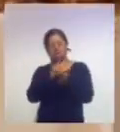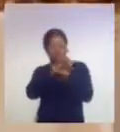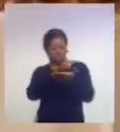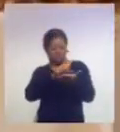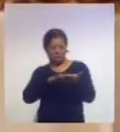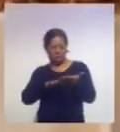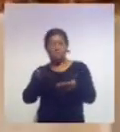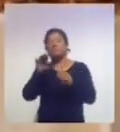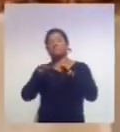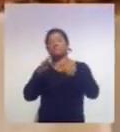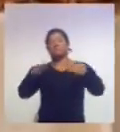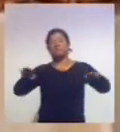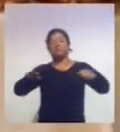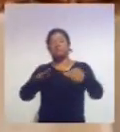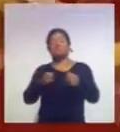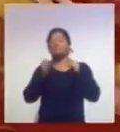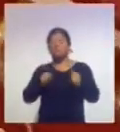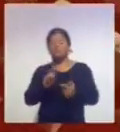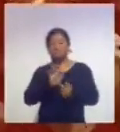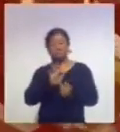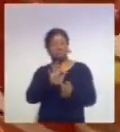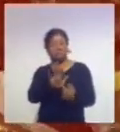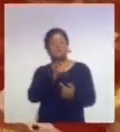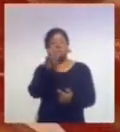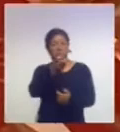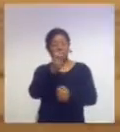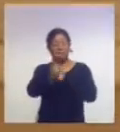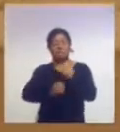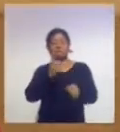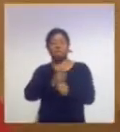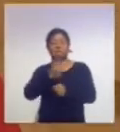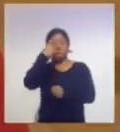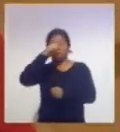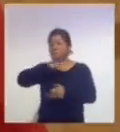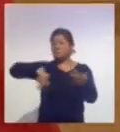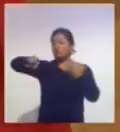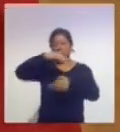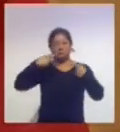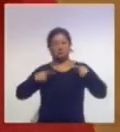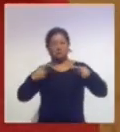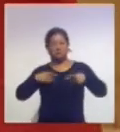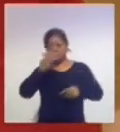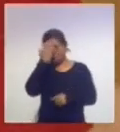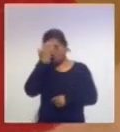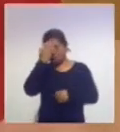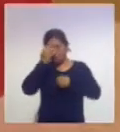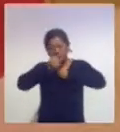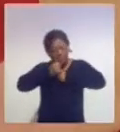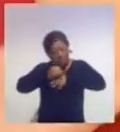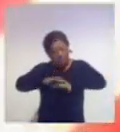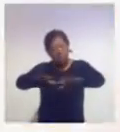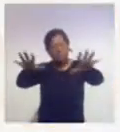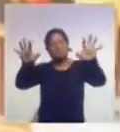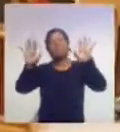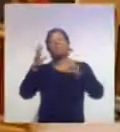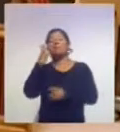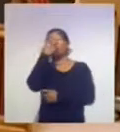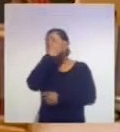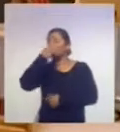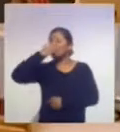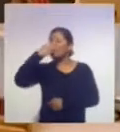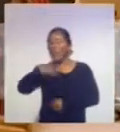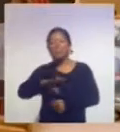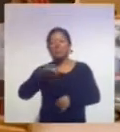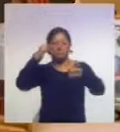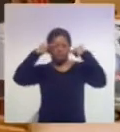música. Aseguró que las exposiciones les brindan una oportunidad de dar a conocer al público la belleza de la tauromaquia. En nuestro